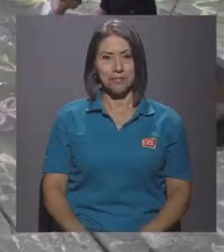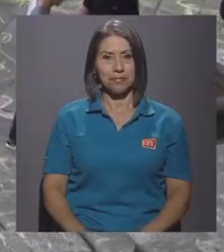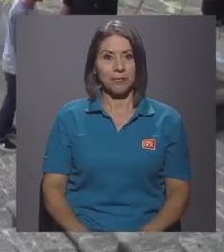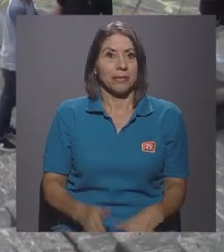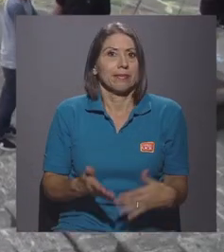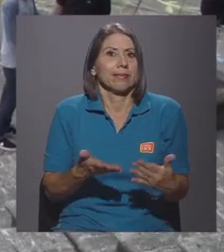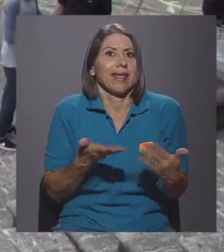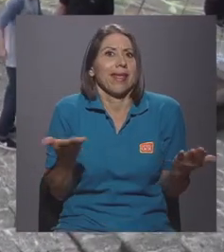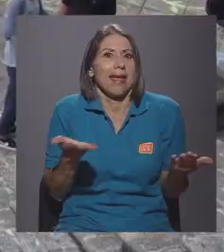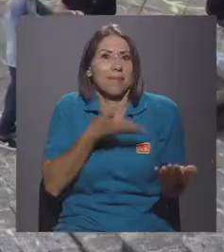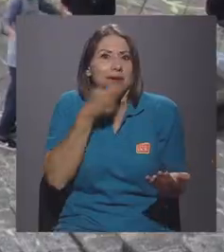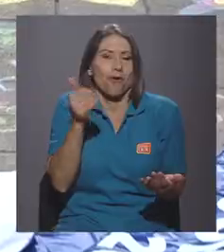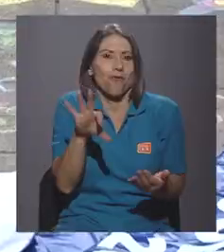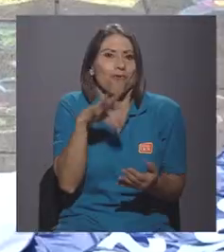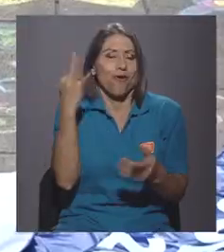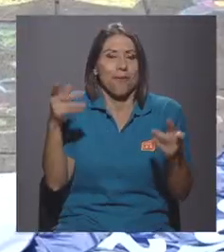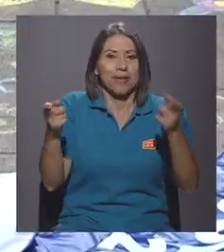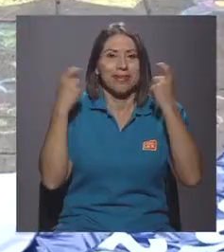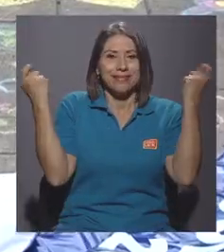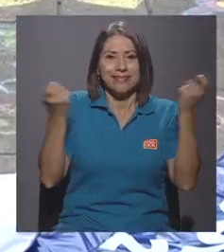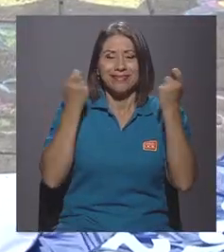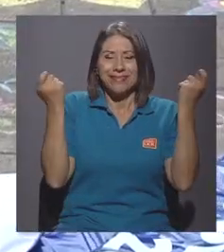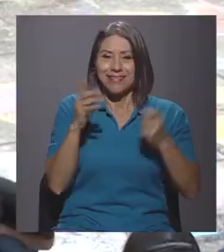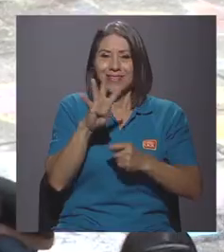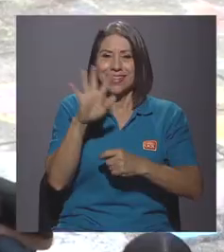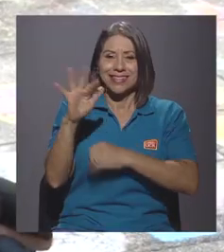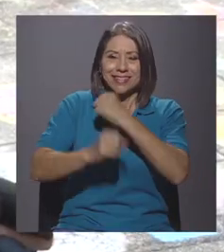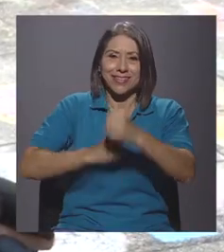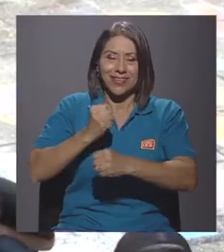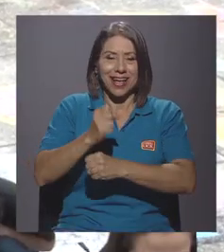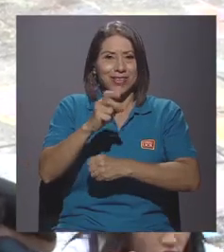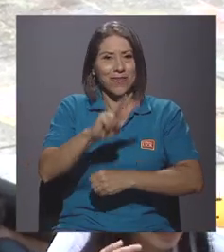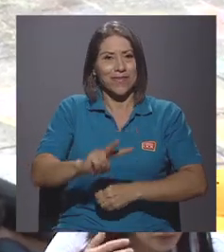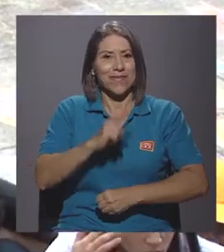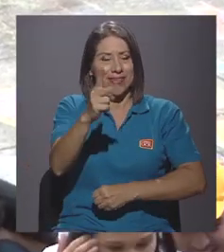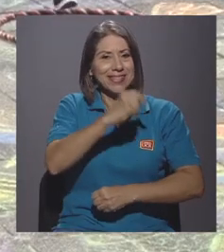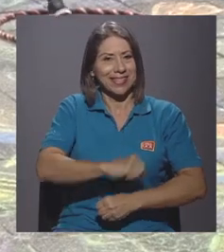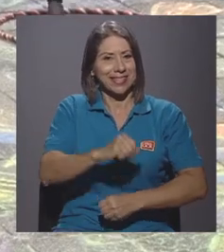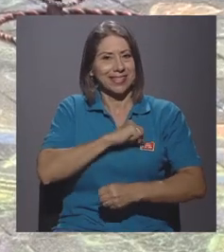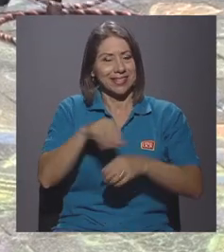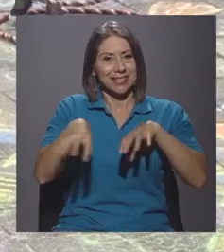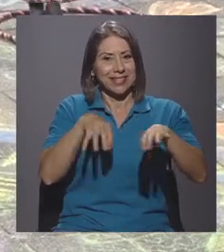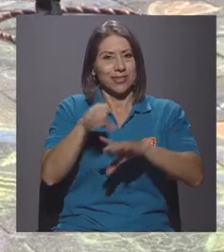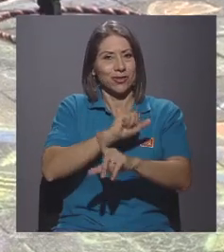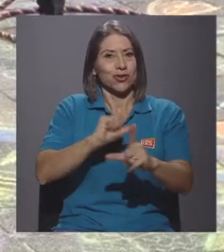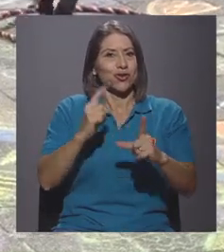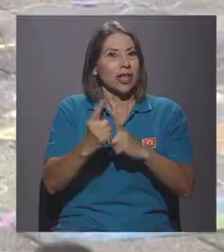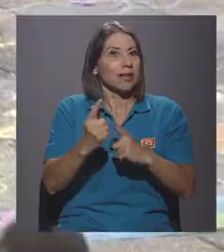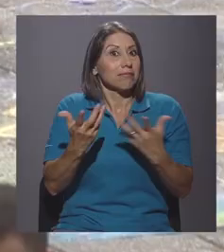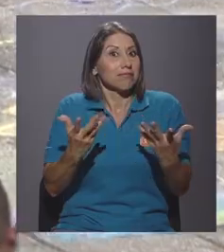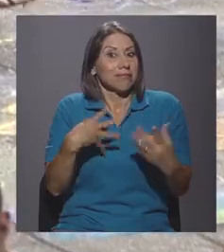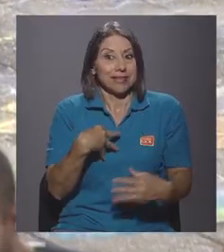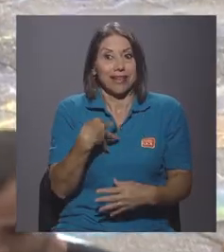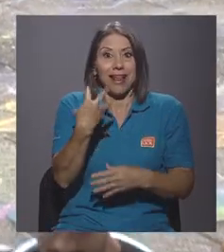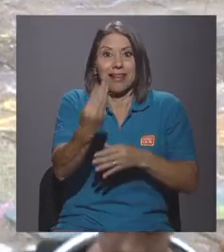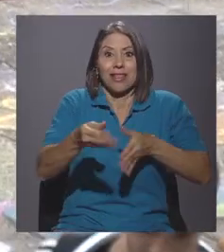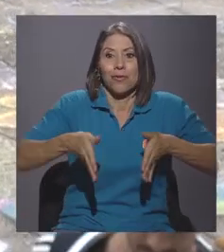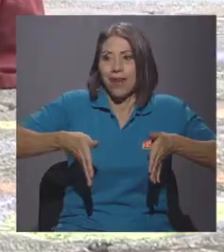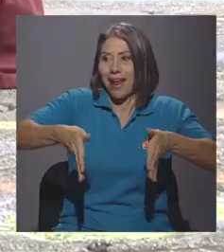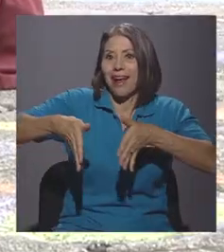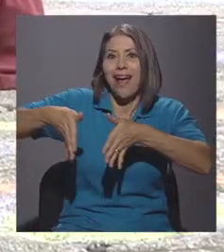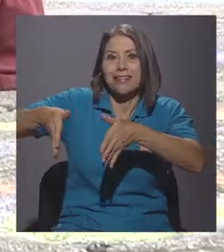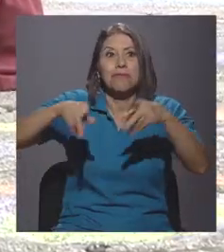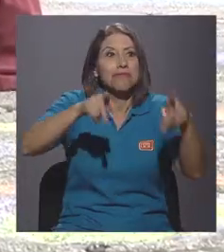¿Qué mejor forma de celebrar el 45 aniversario de la Vicerrectoría de Acción Social que saliendo a la calle y al encuentro de los